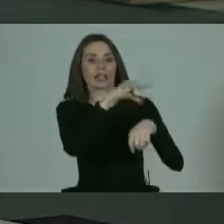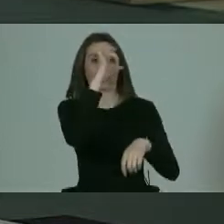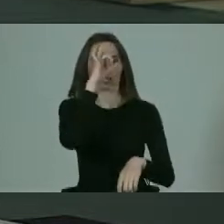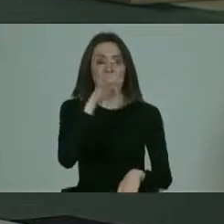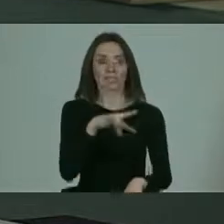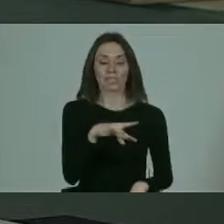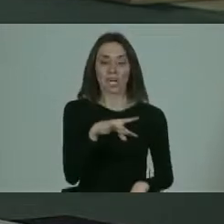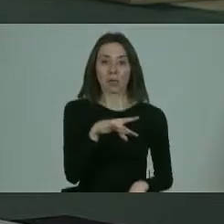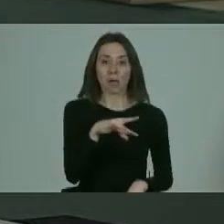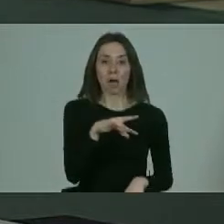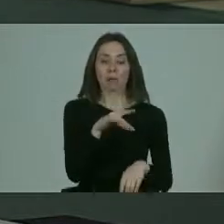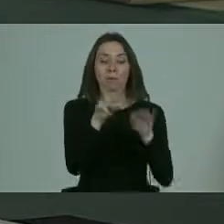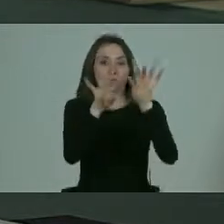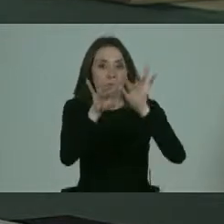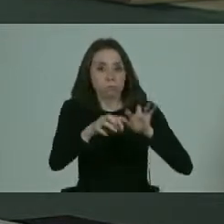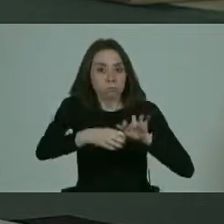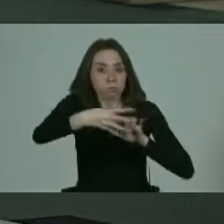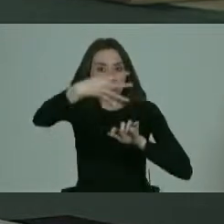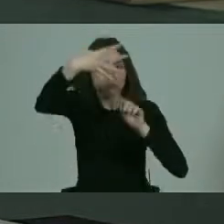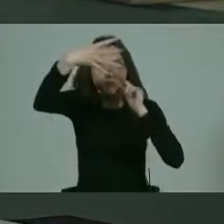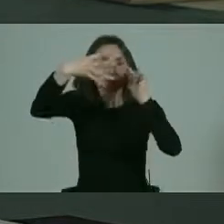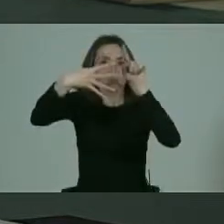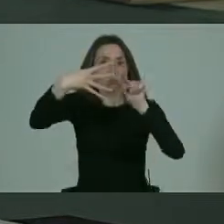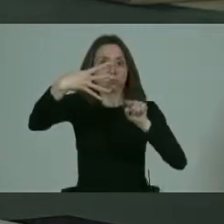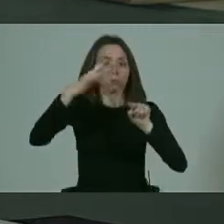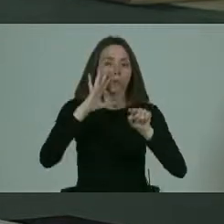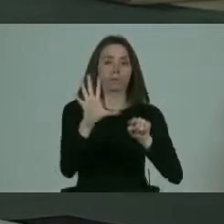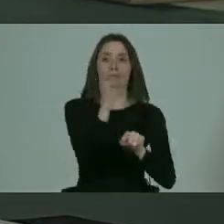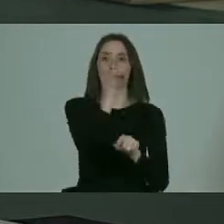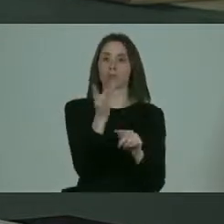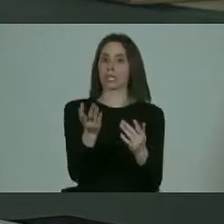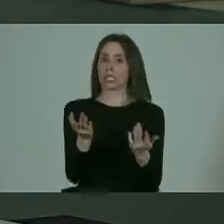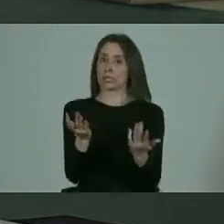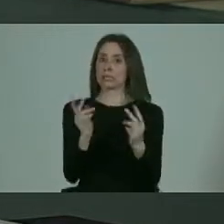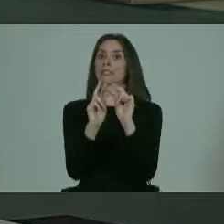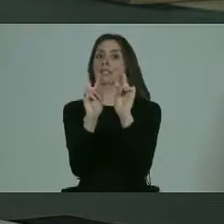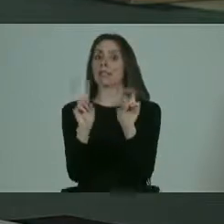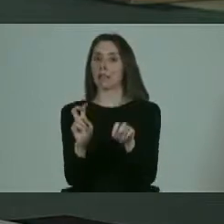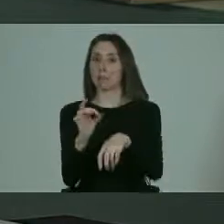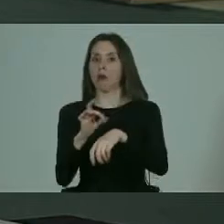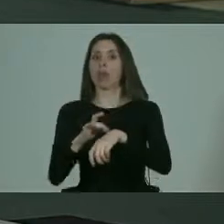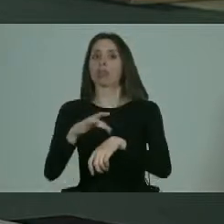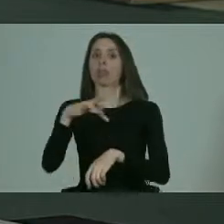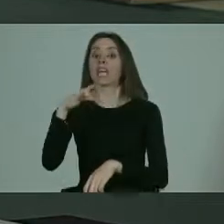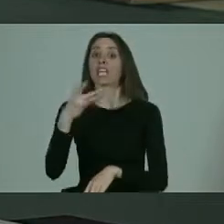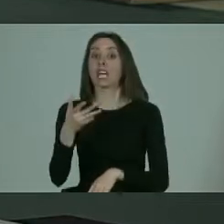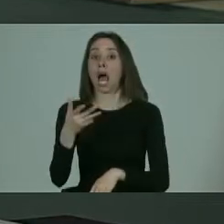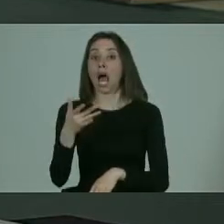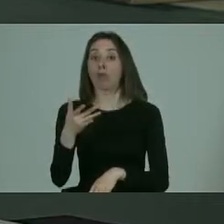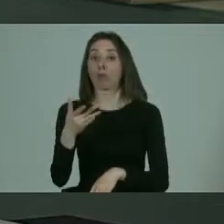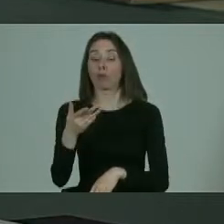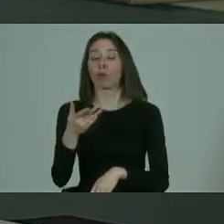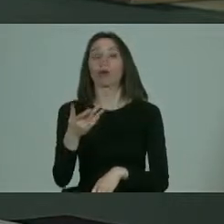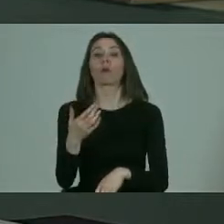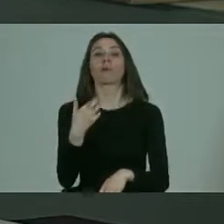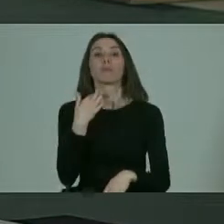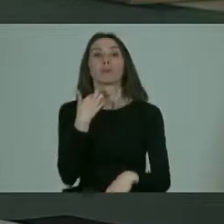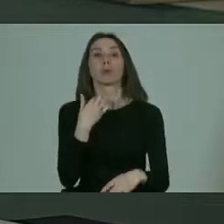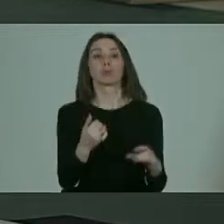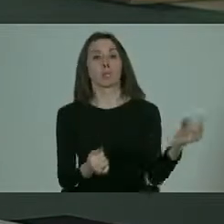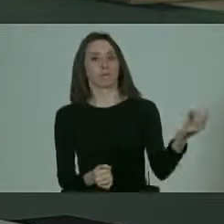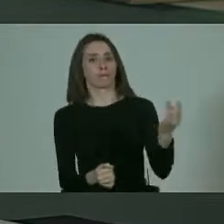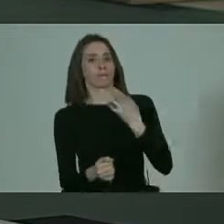este este es un tema este es un tema a mí me parece muy delicado en que la vulnerabilidad nos